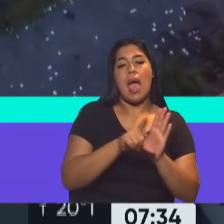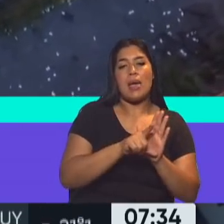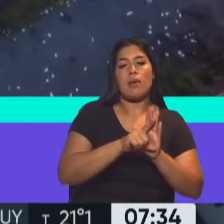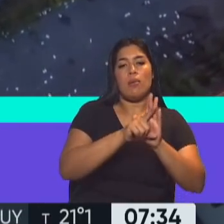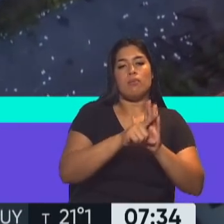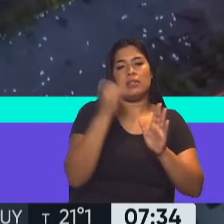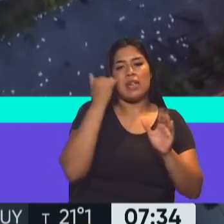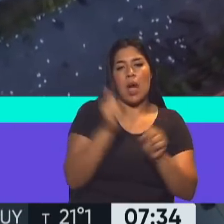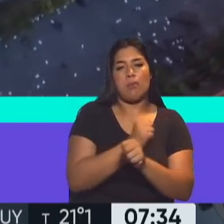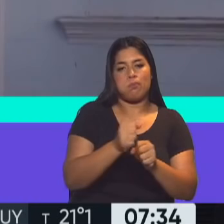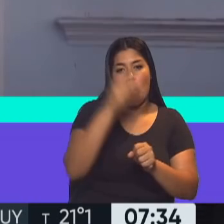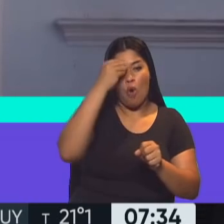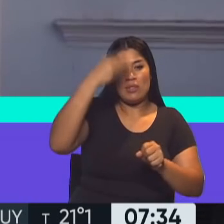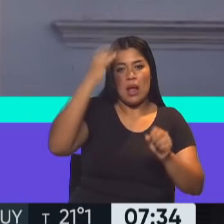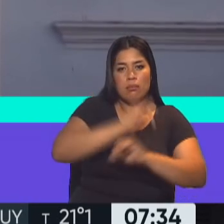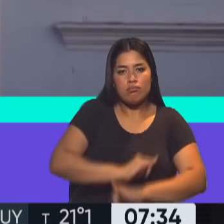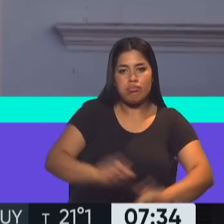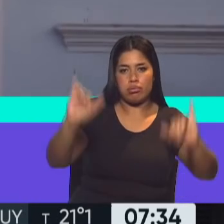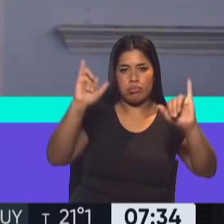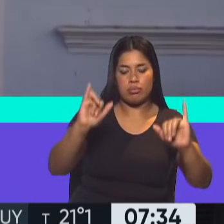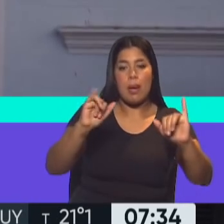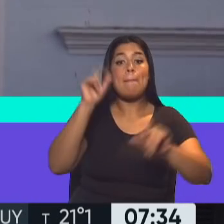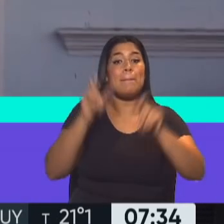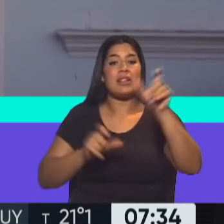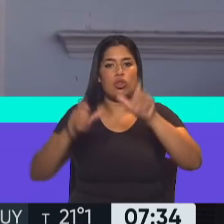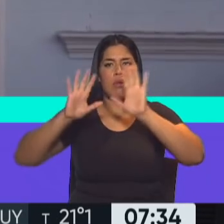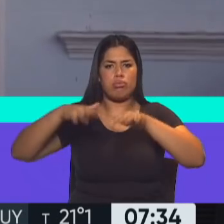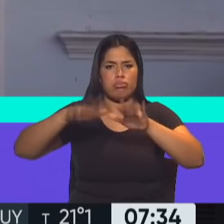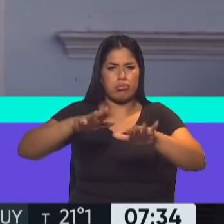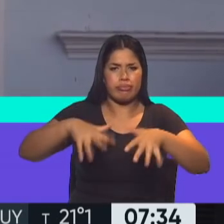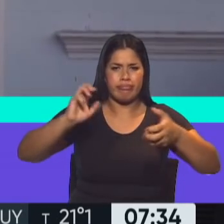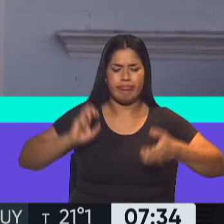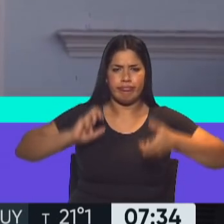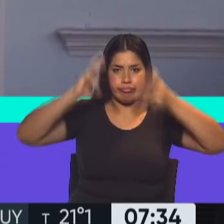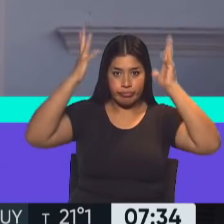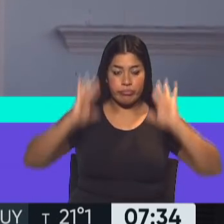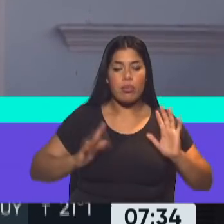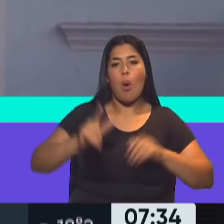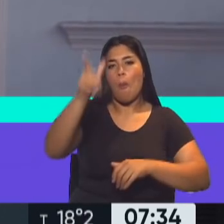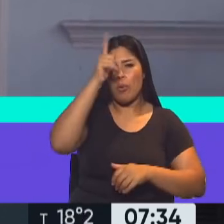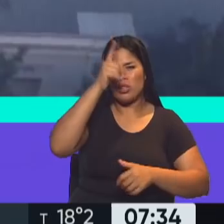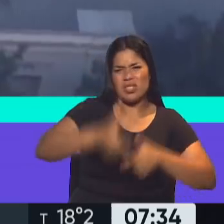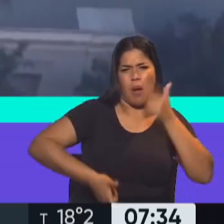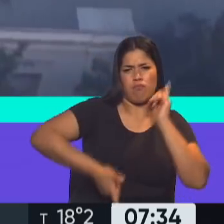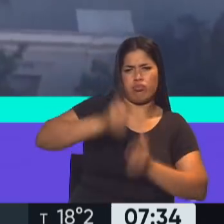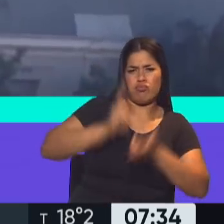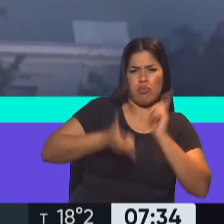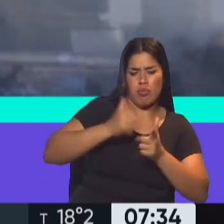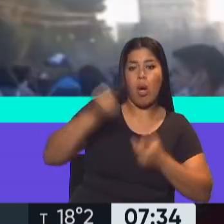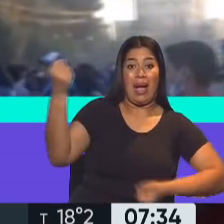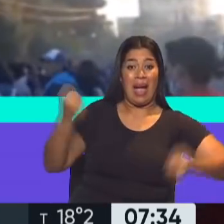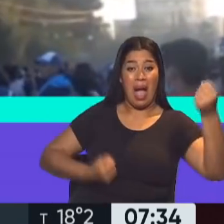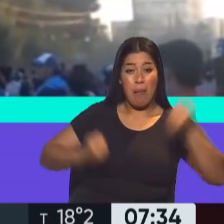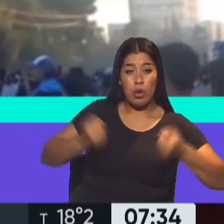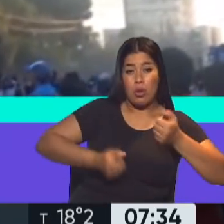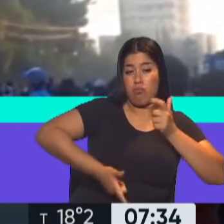La celeridad enardeció a los manifestantes. La represión policial incluyó disparos desde camionetas de infantería